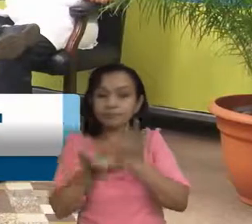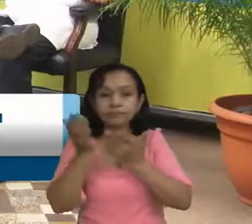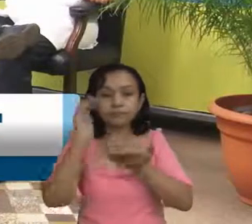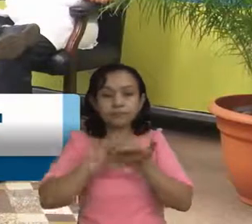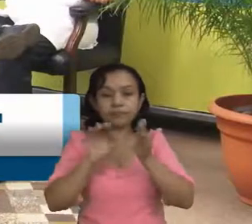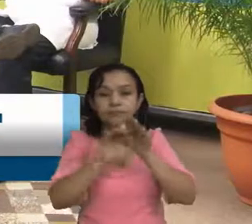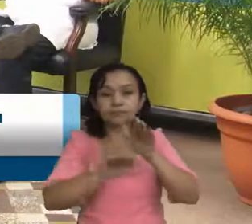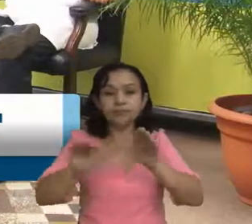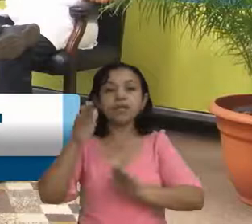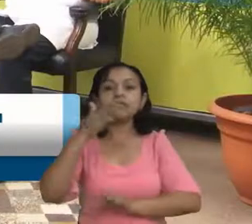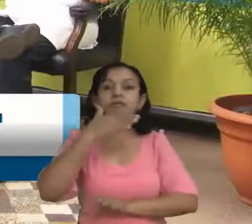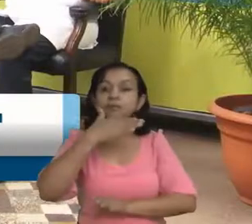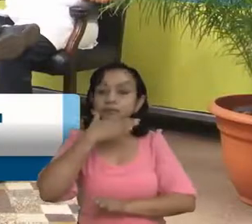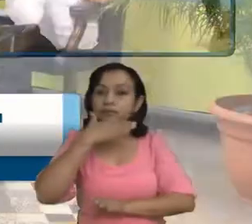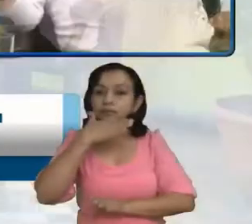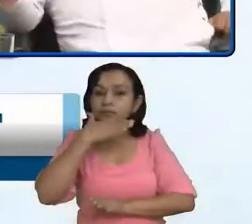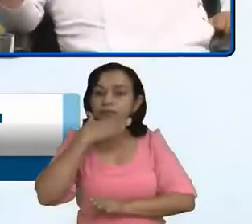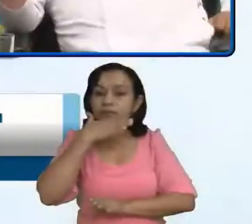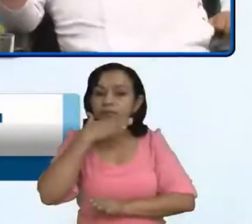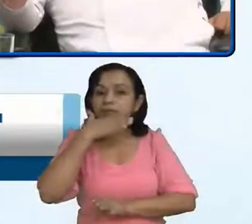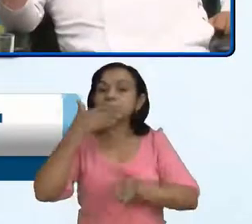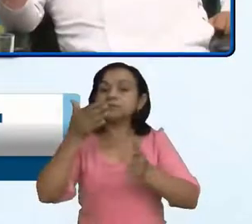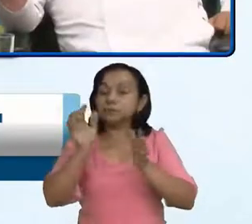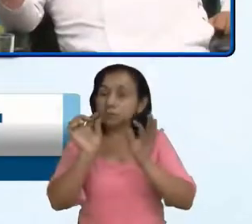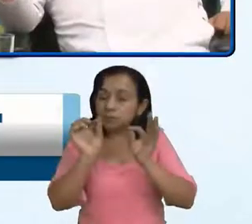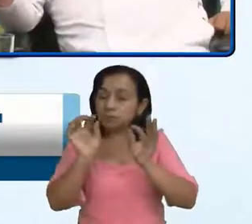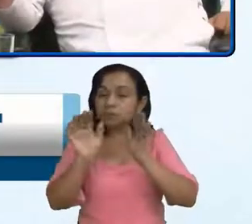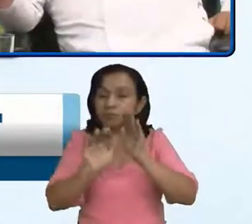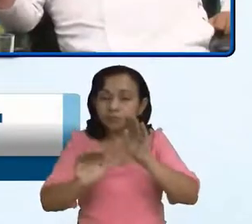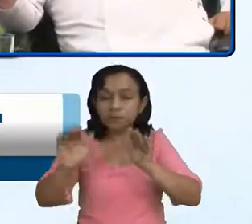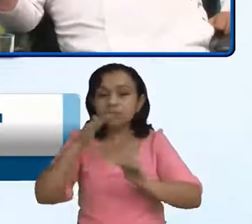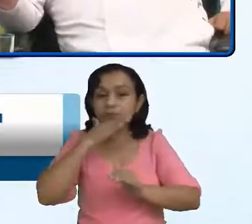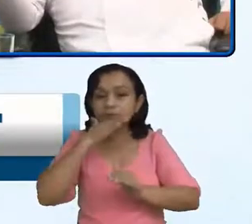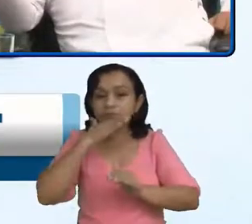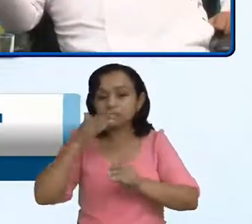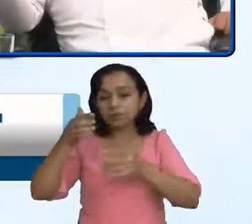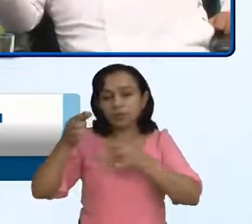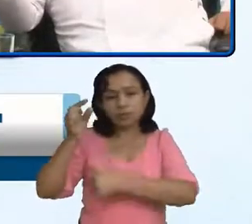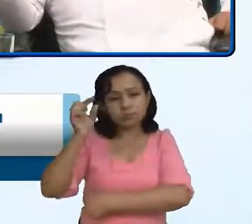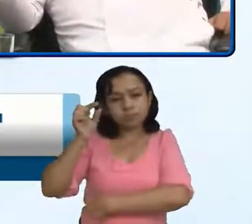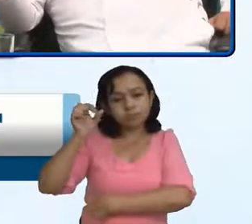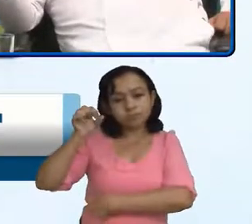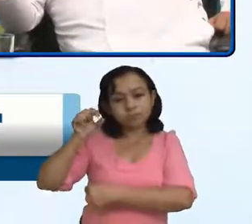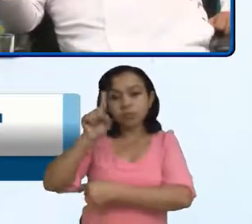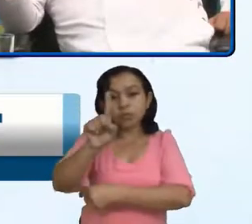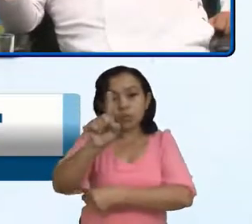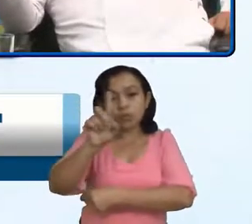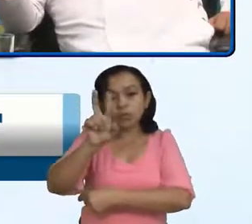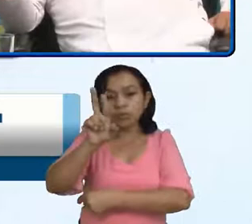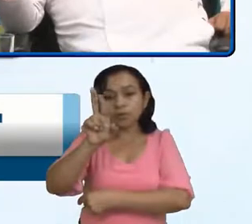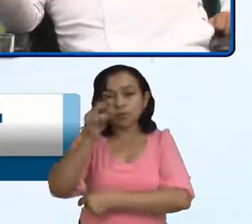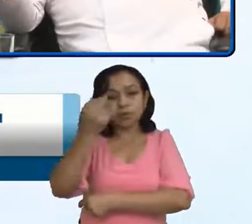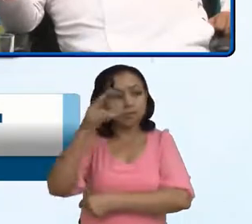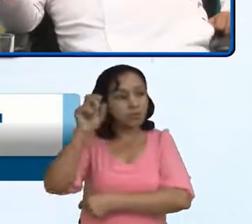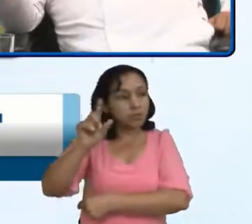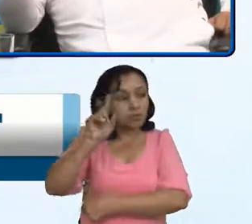más complicada, una cirugía de mayor envergadura, porque tenés un cálculo en un solo riñón. Entonces, obviamente, pues, que